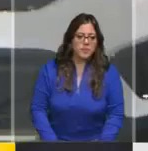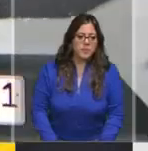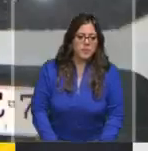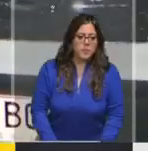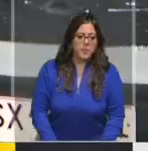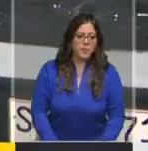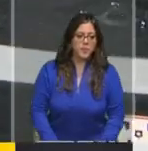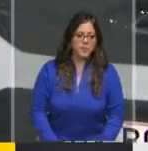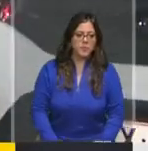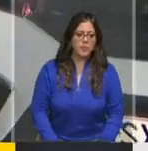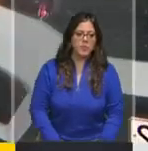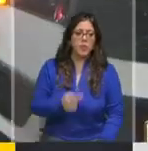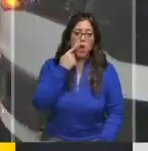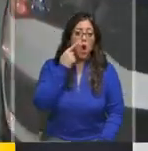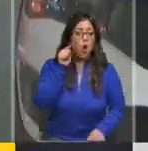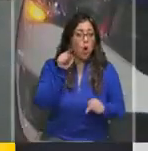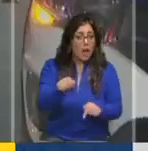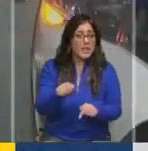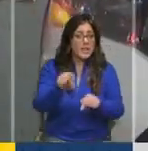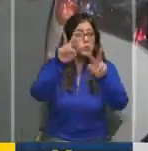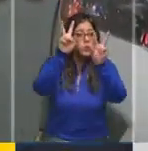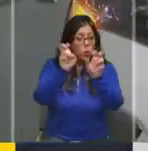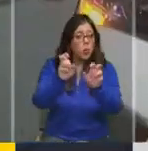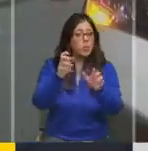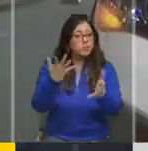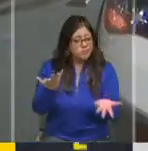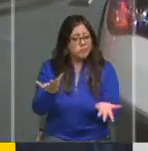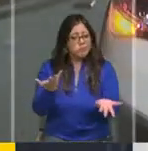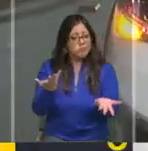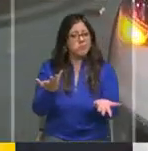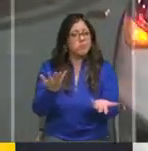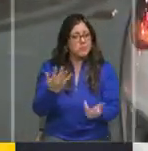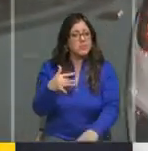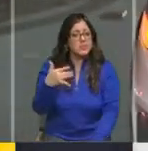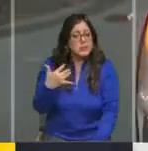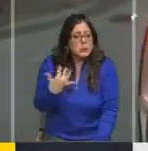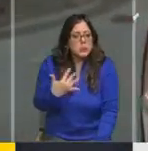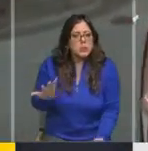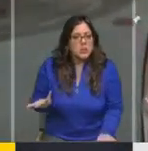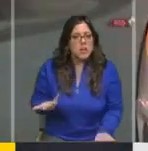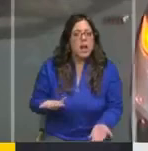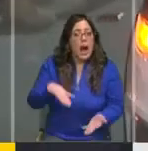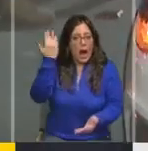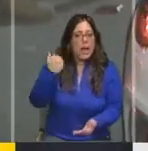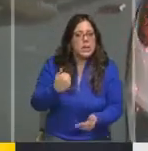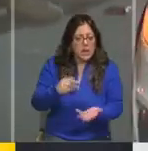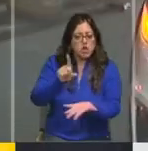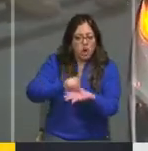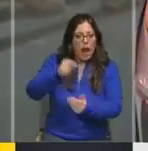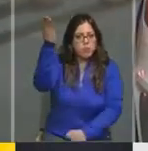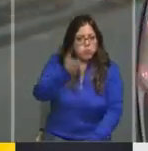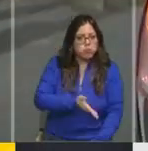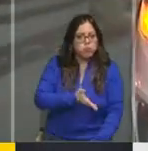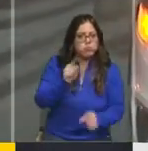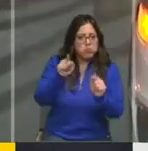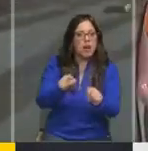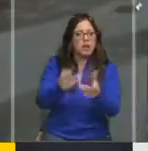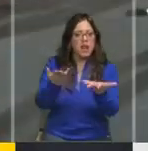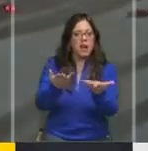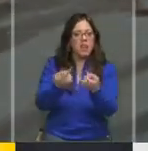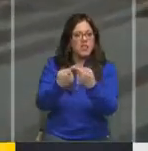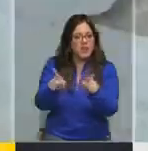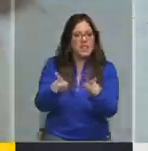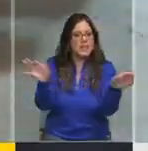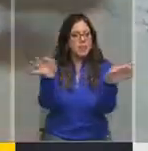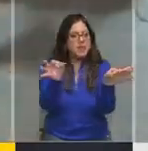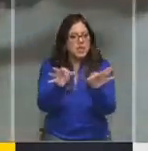Es, Felipe, una delgada línea roja, ¿no? Porque se subentendía que el espacio efectivamente estaba clausurado. Allí hace una diferencia el dueño de ese